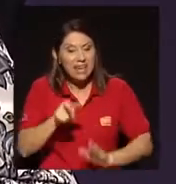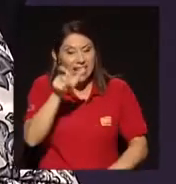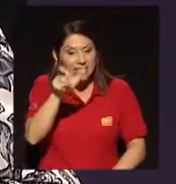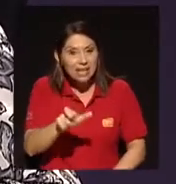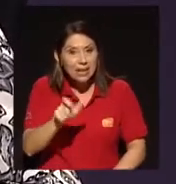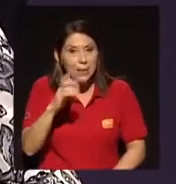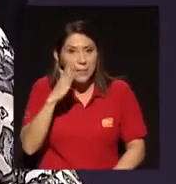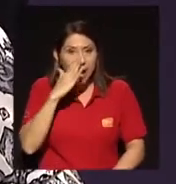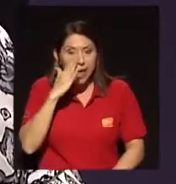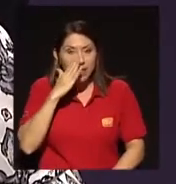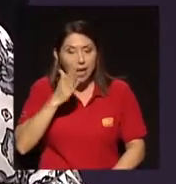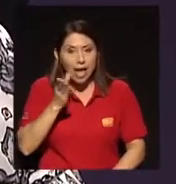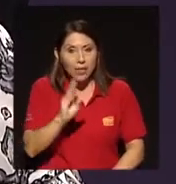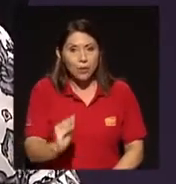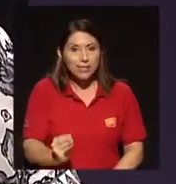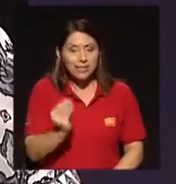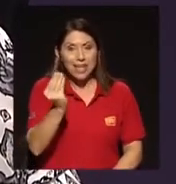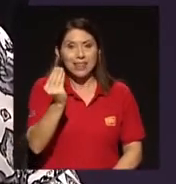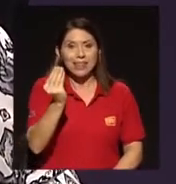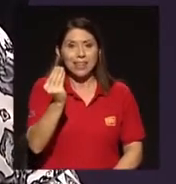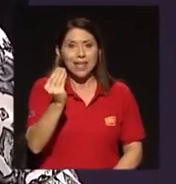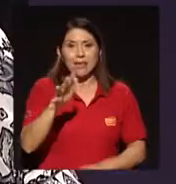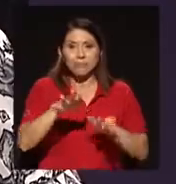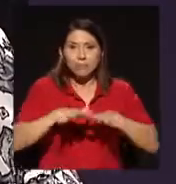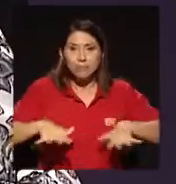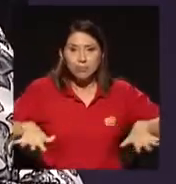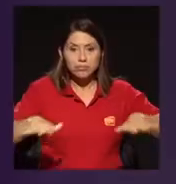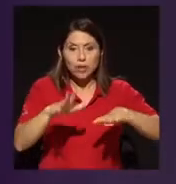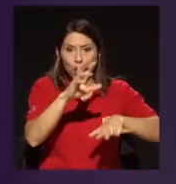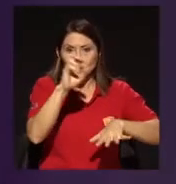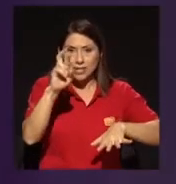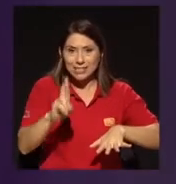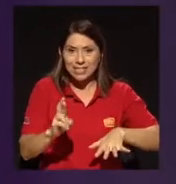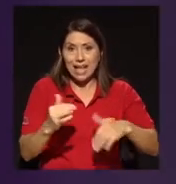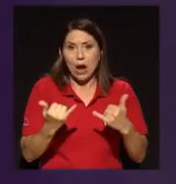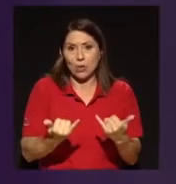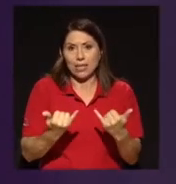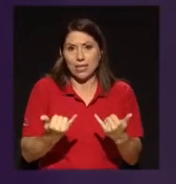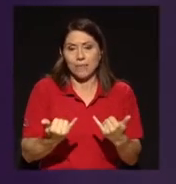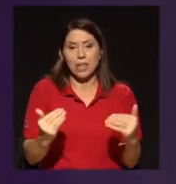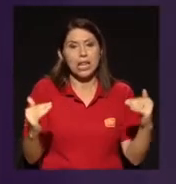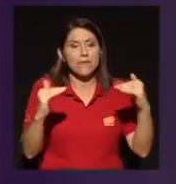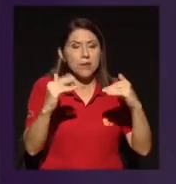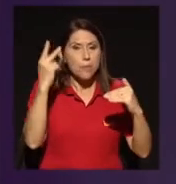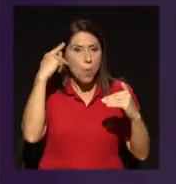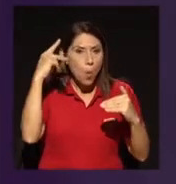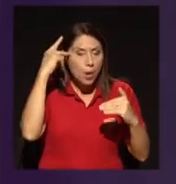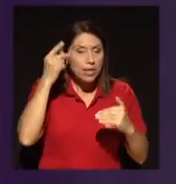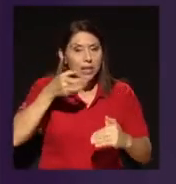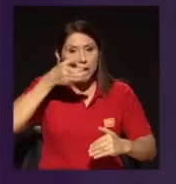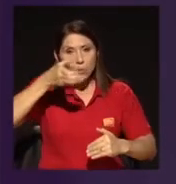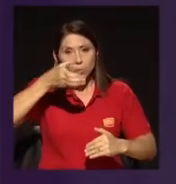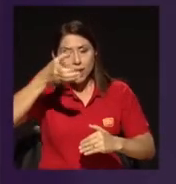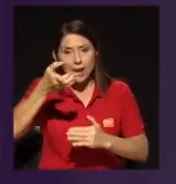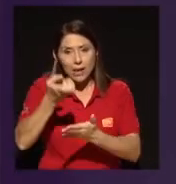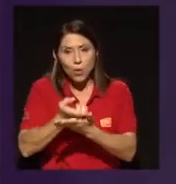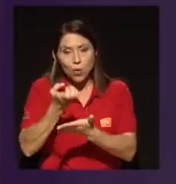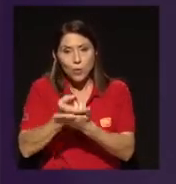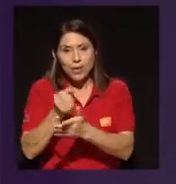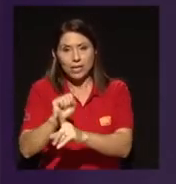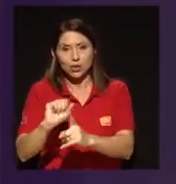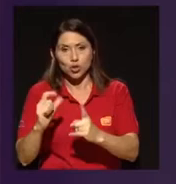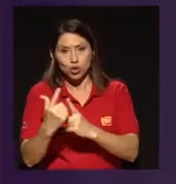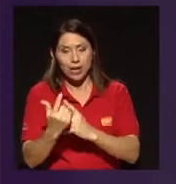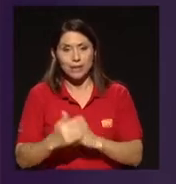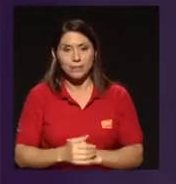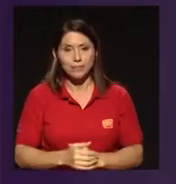realidad que tiene el territorio costarricense ahorita, política, cultural, económica, social? Sigue